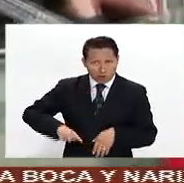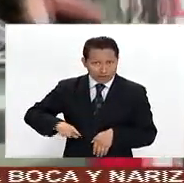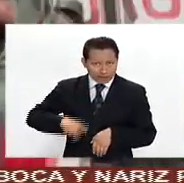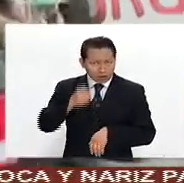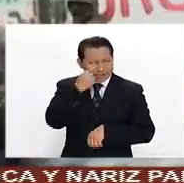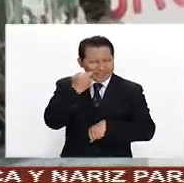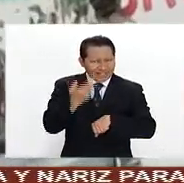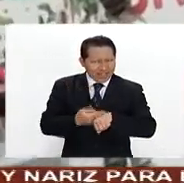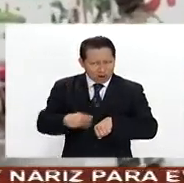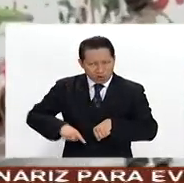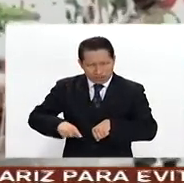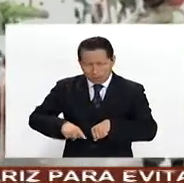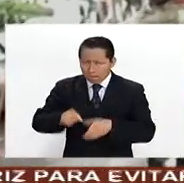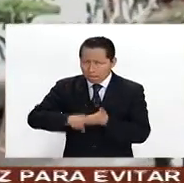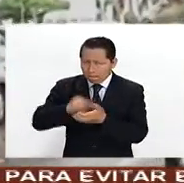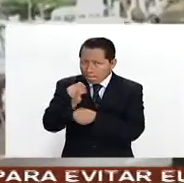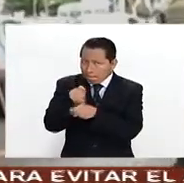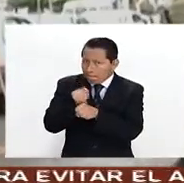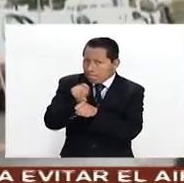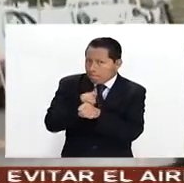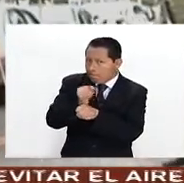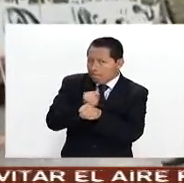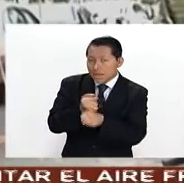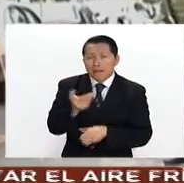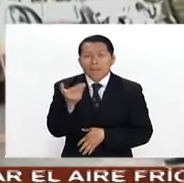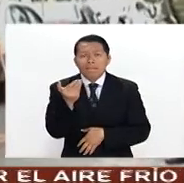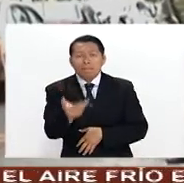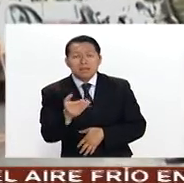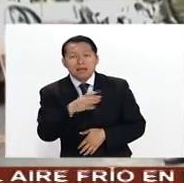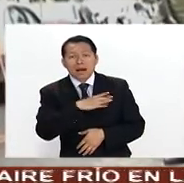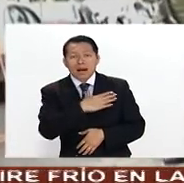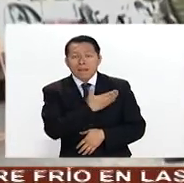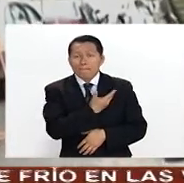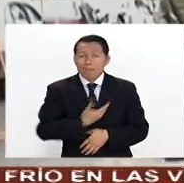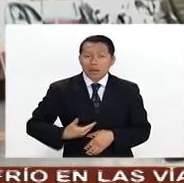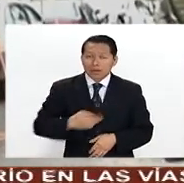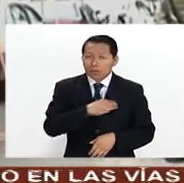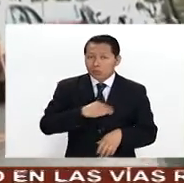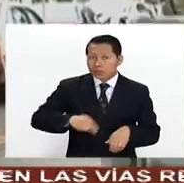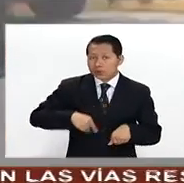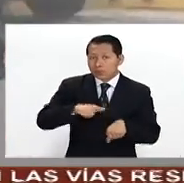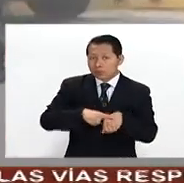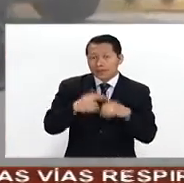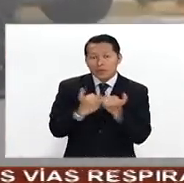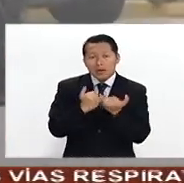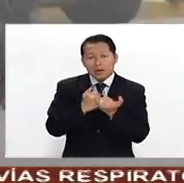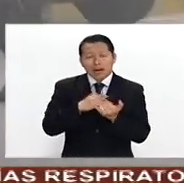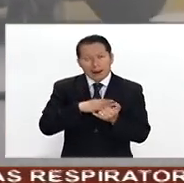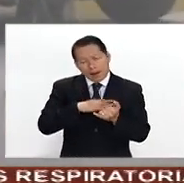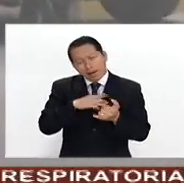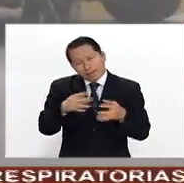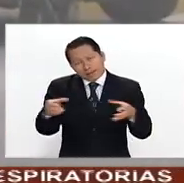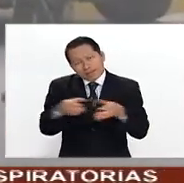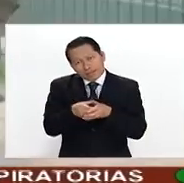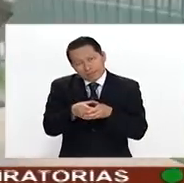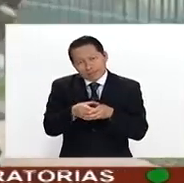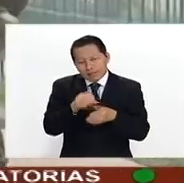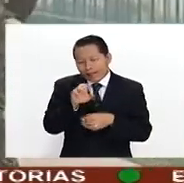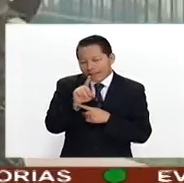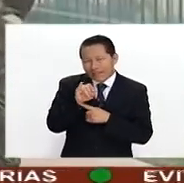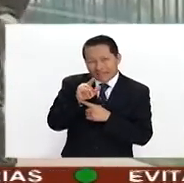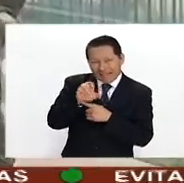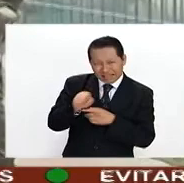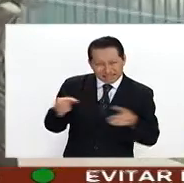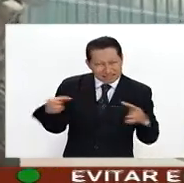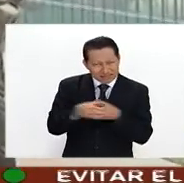encarga de estas indagatorias. Por eso pidió a los presidentes municipales y a su cuerpo de ediles no